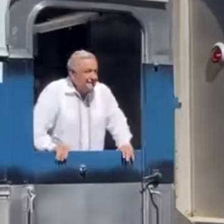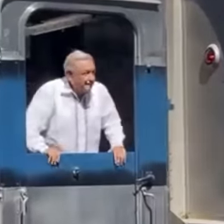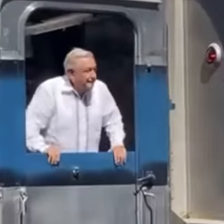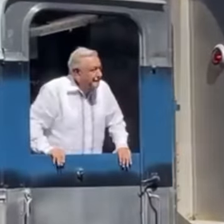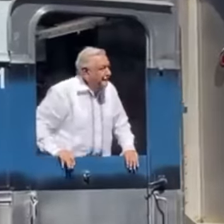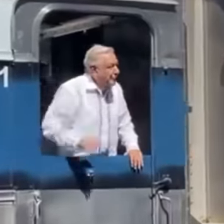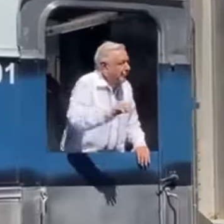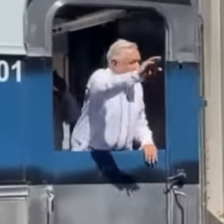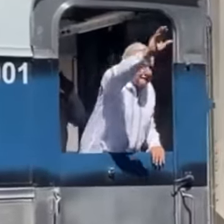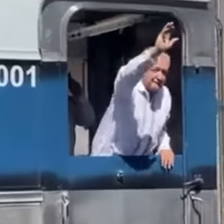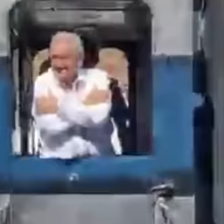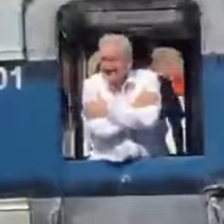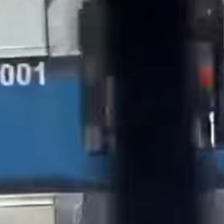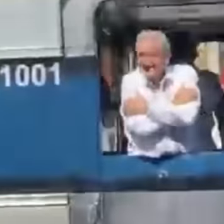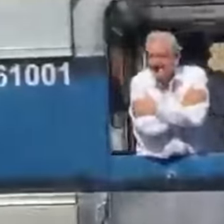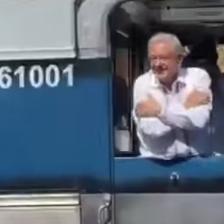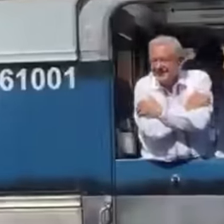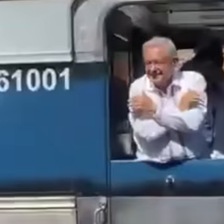Ahí está el presidente.